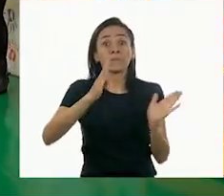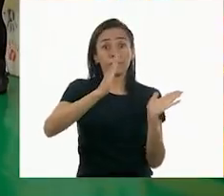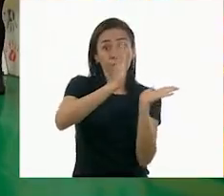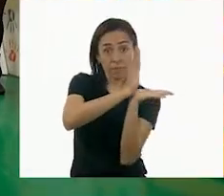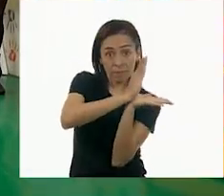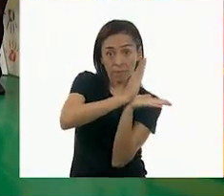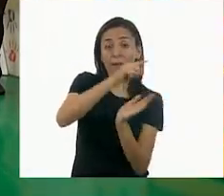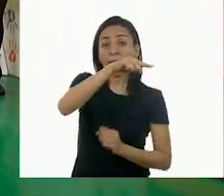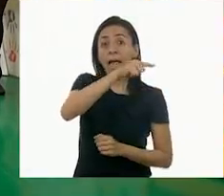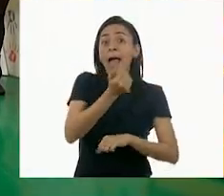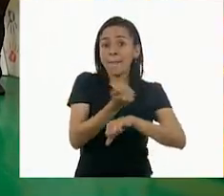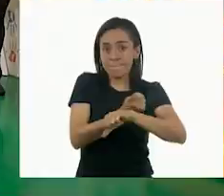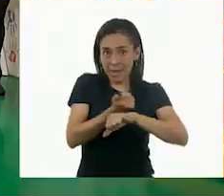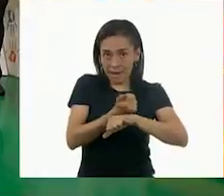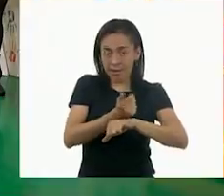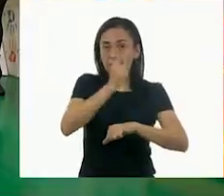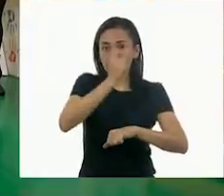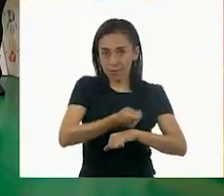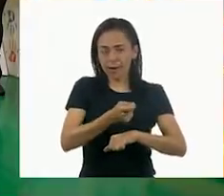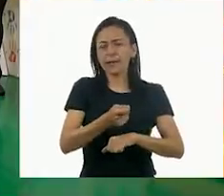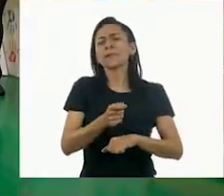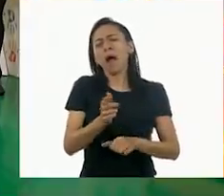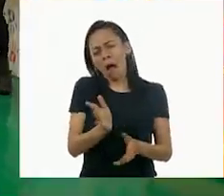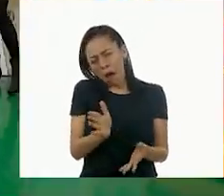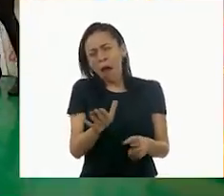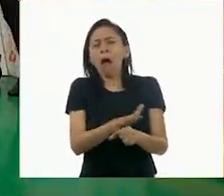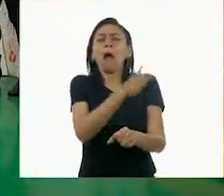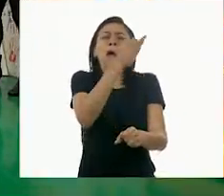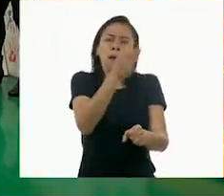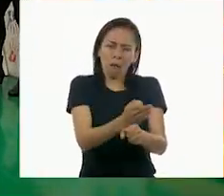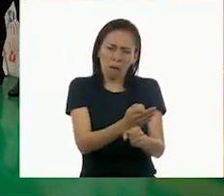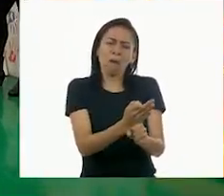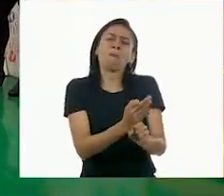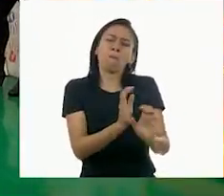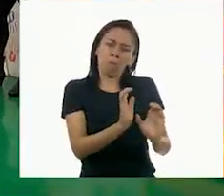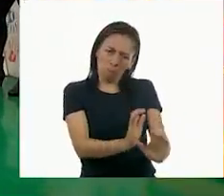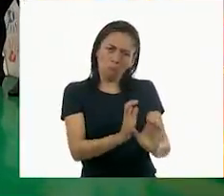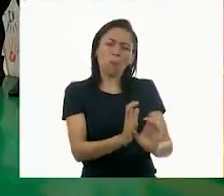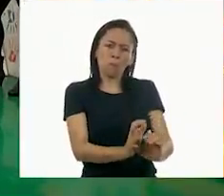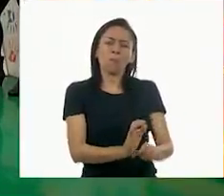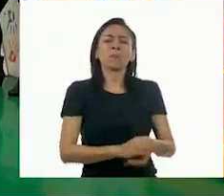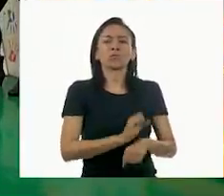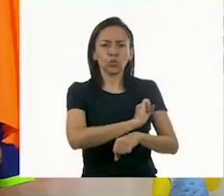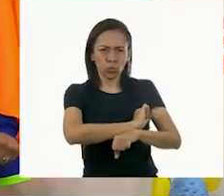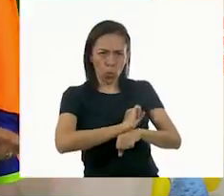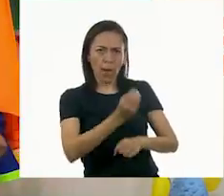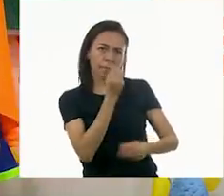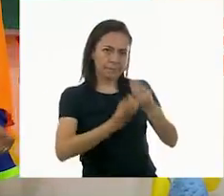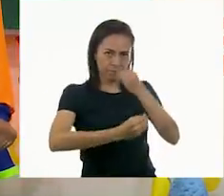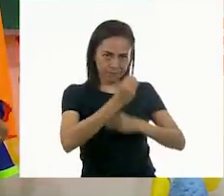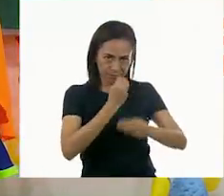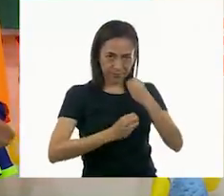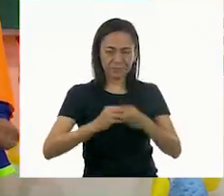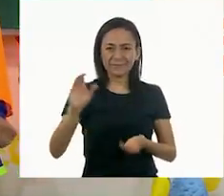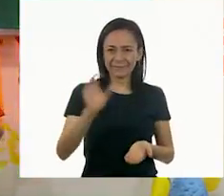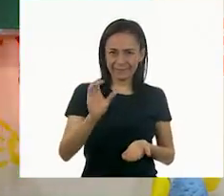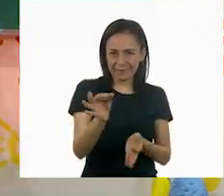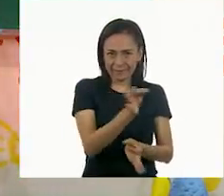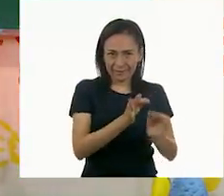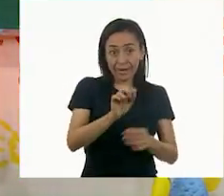que son los cereales. Y por último, el rojo, que son los alimentos de origen animal y